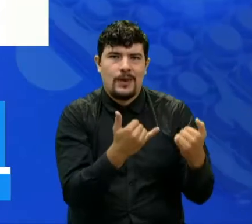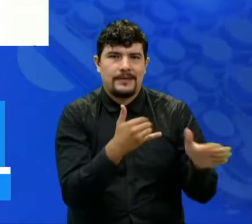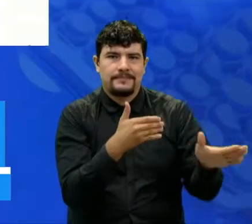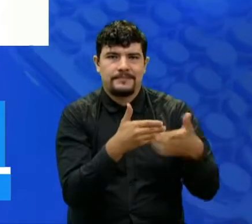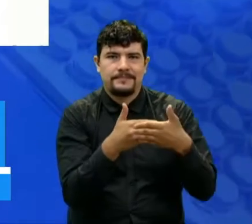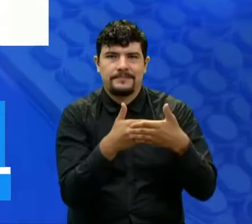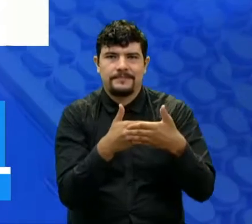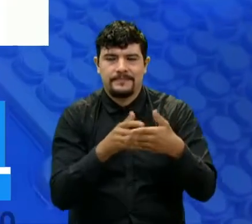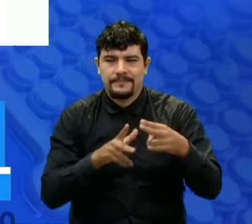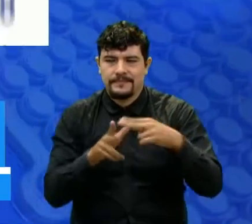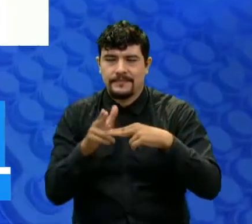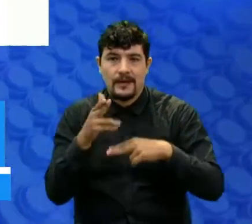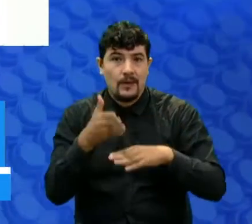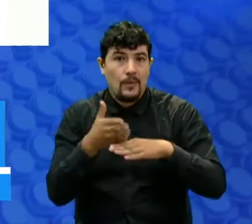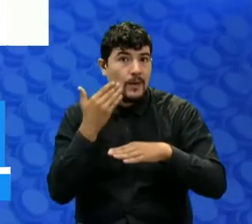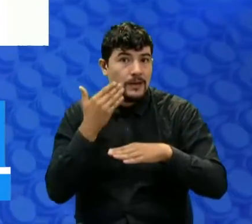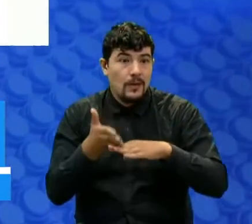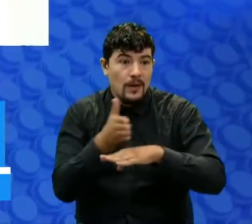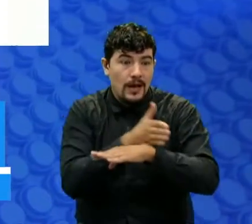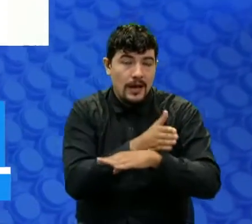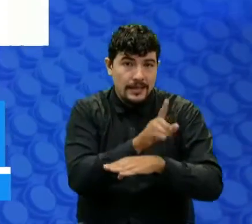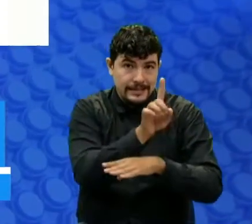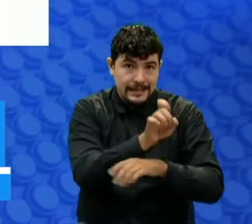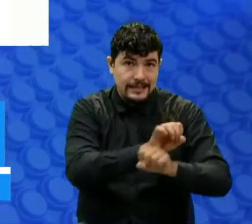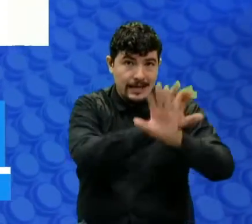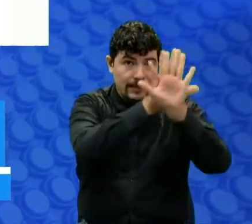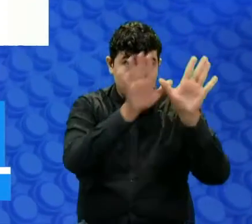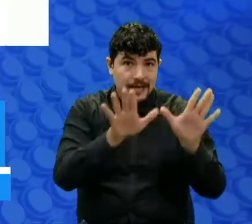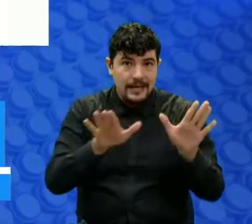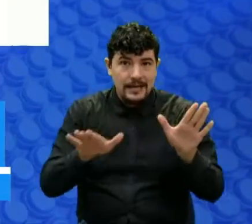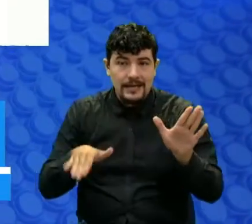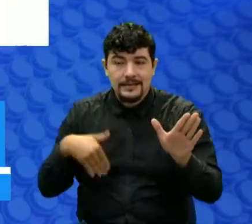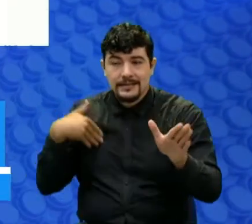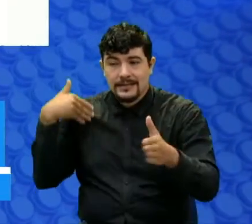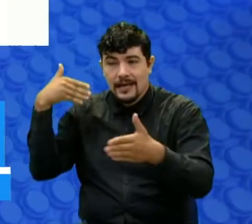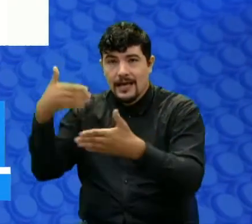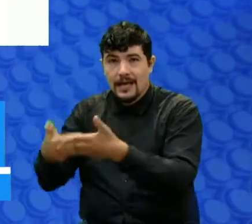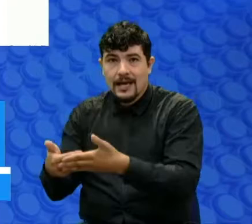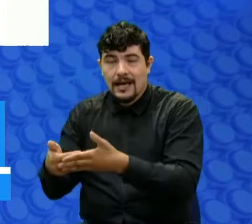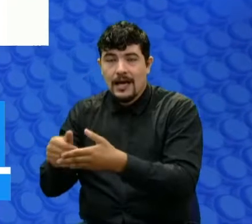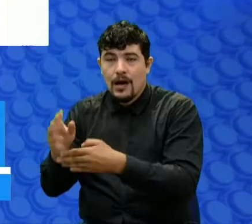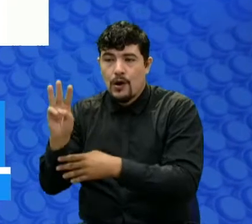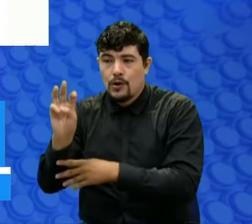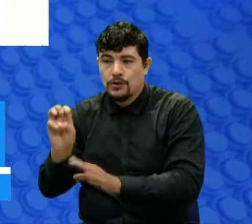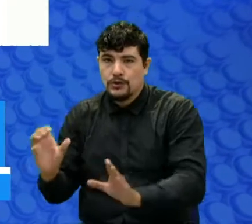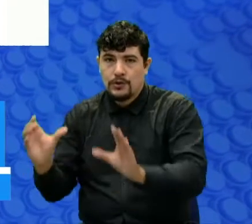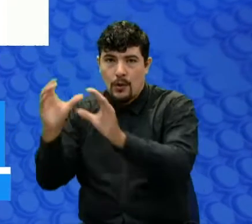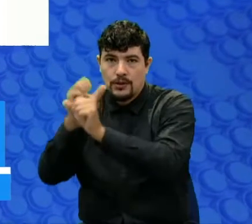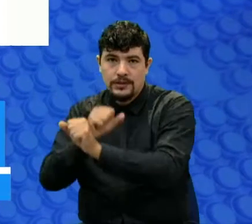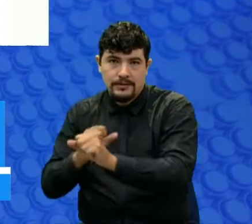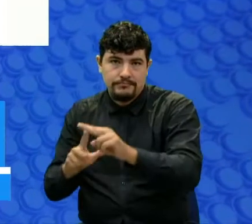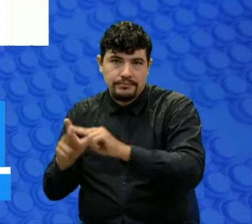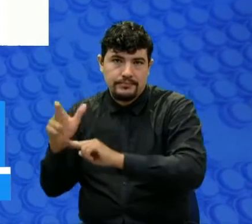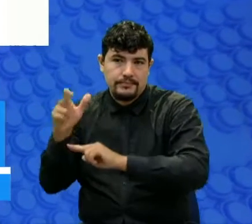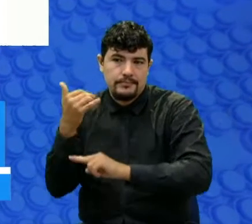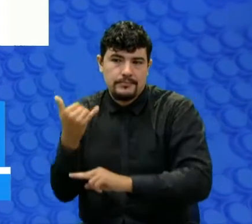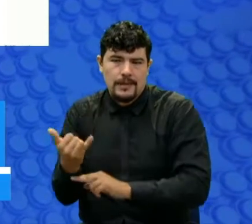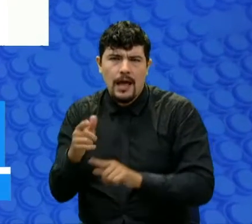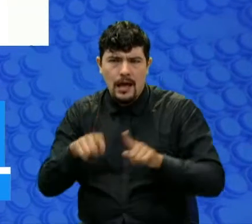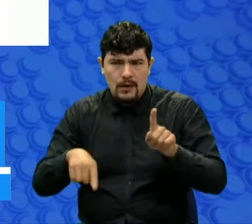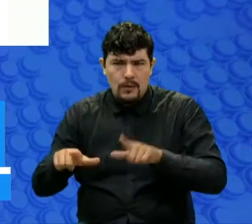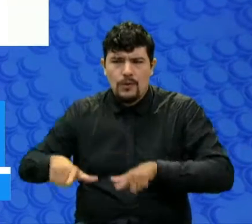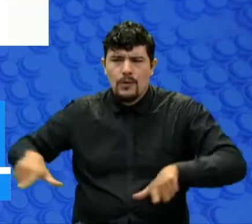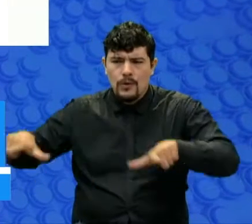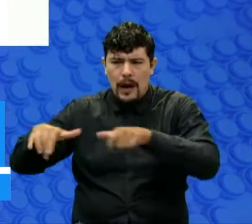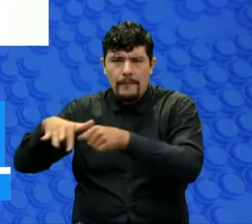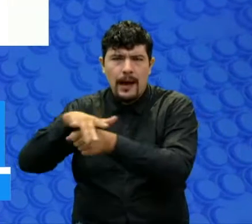fue interrumpido desde las 6 de la mañana de hoy, 27 de enero, y se extenderá hasta las 8 de la noche. Los sectores afectados